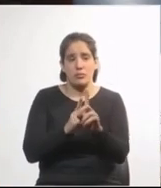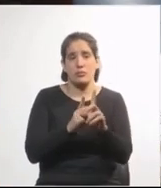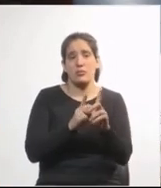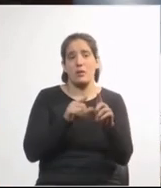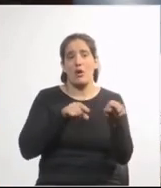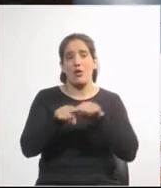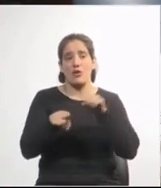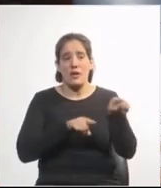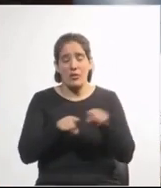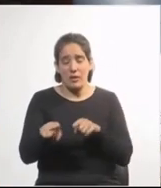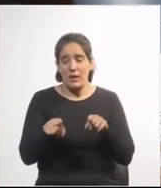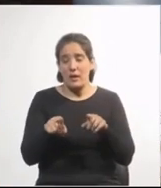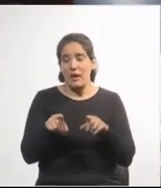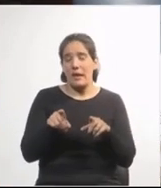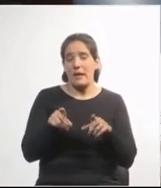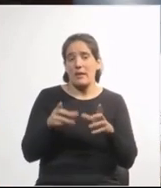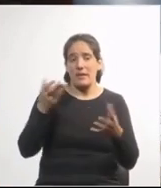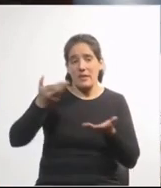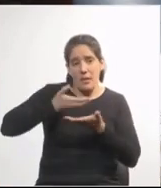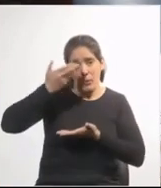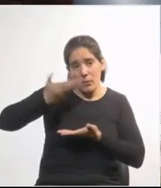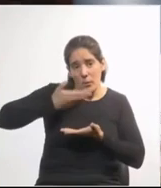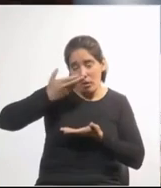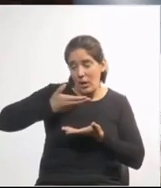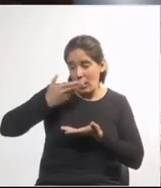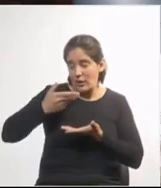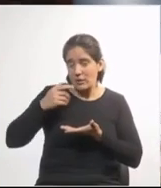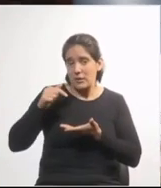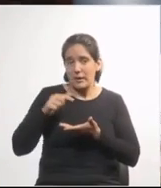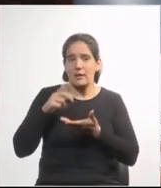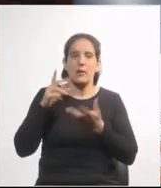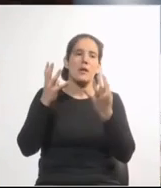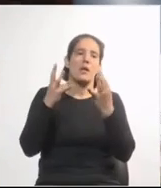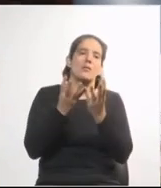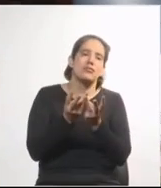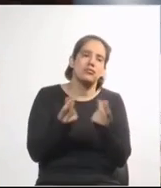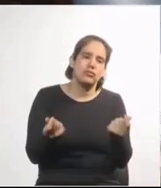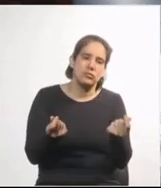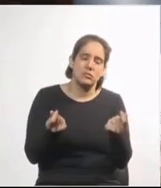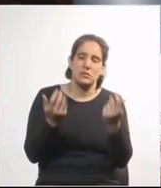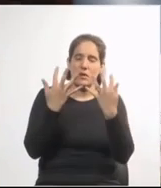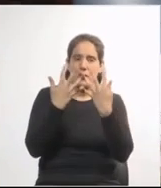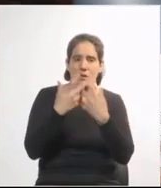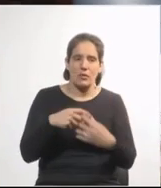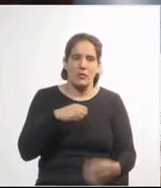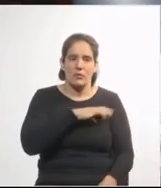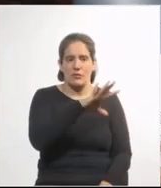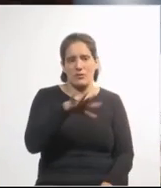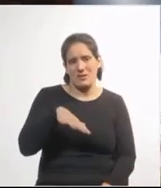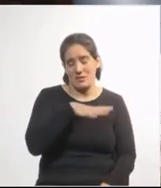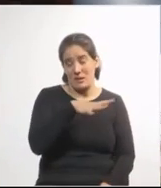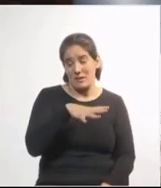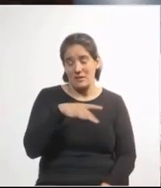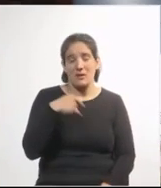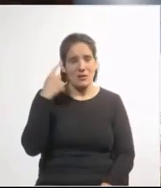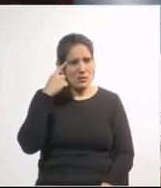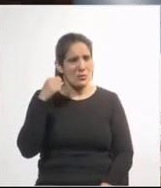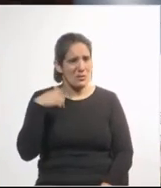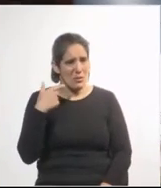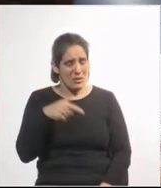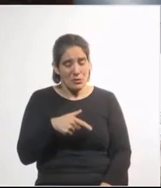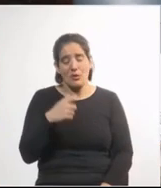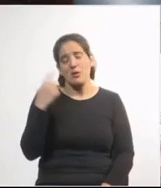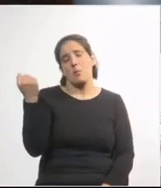populares. El desarrollo de las organizaciones sociales debe ser un objetivo de las políticas públicas, en todos